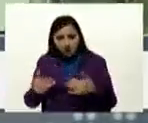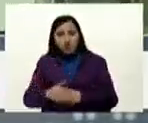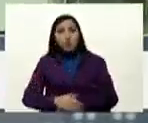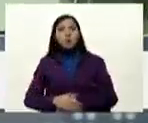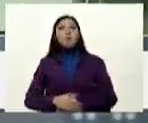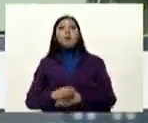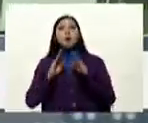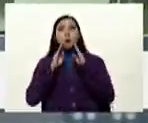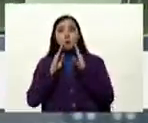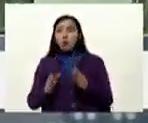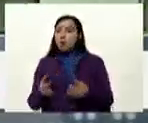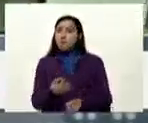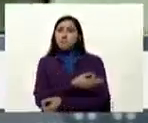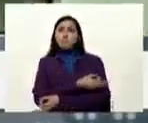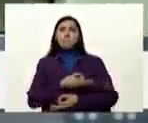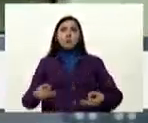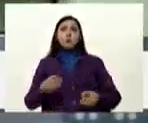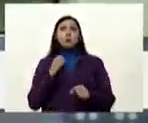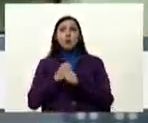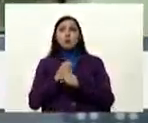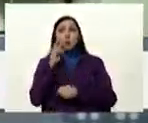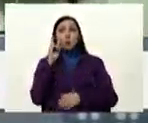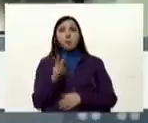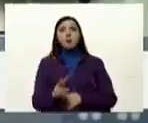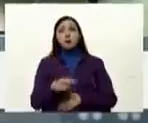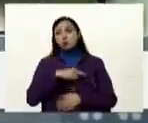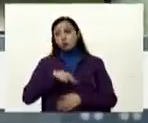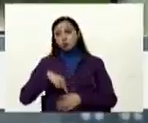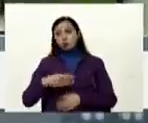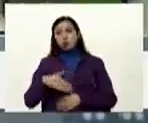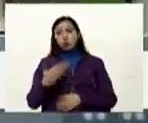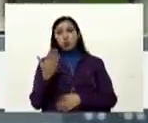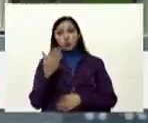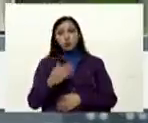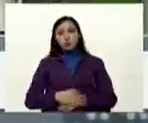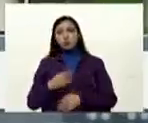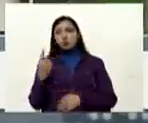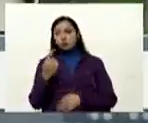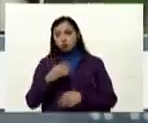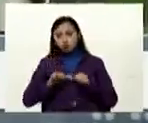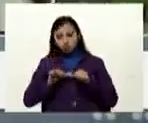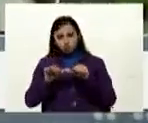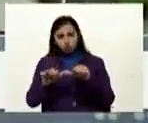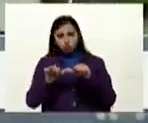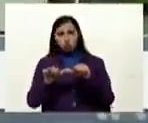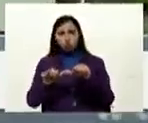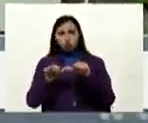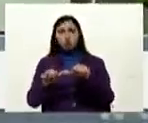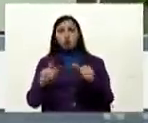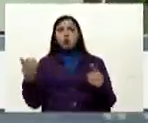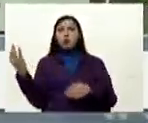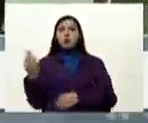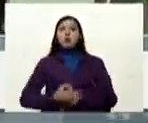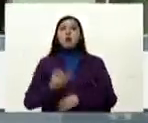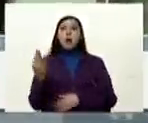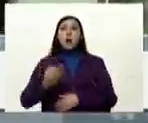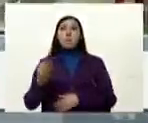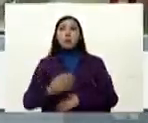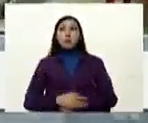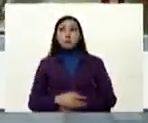comunales. Es una maravilla, eso solo lo podemos hacer nosotros, solo, avanzando, pues avanzando, siempre